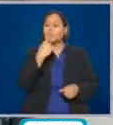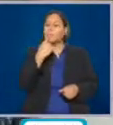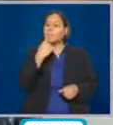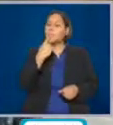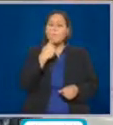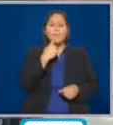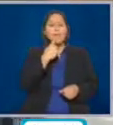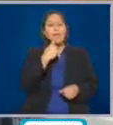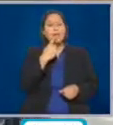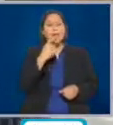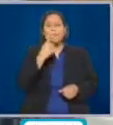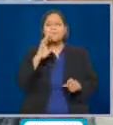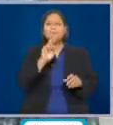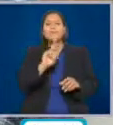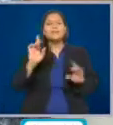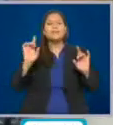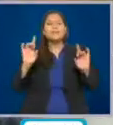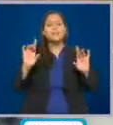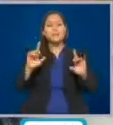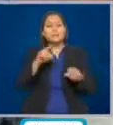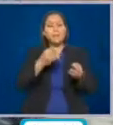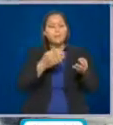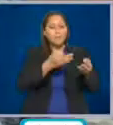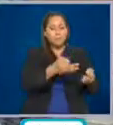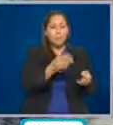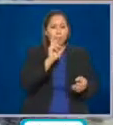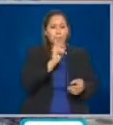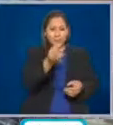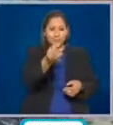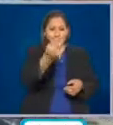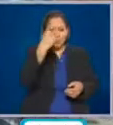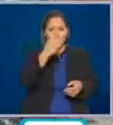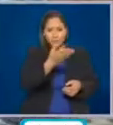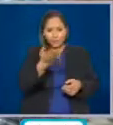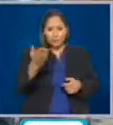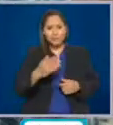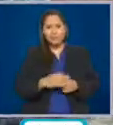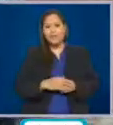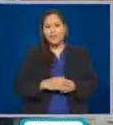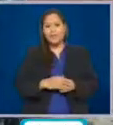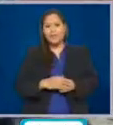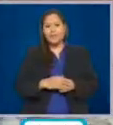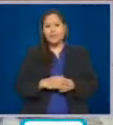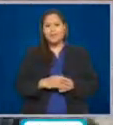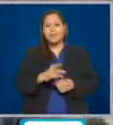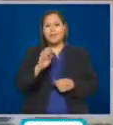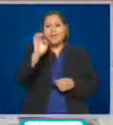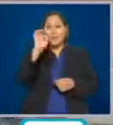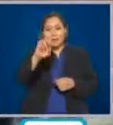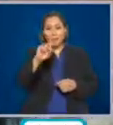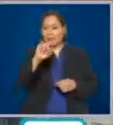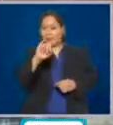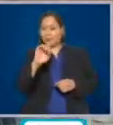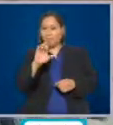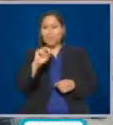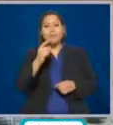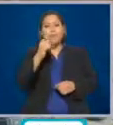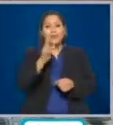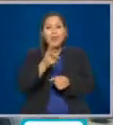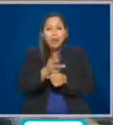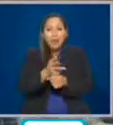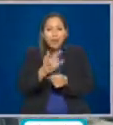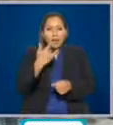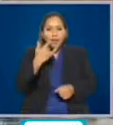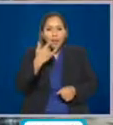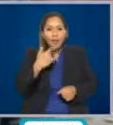como Los esa Ángeles. Prueba tan rica que tenemos para ustedes. No cuentemos más al tío Alberto, que mire cómo está, parece